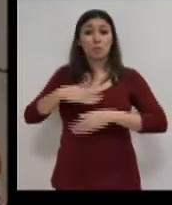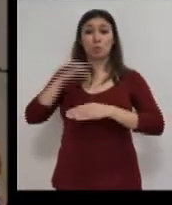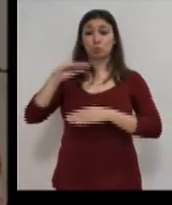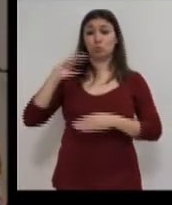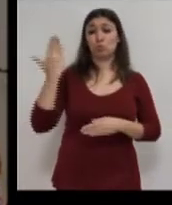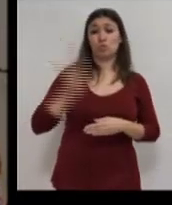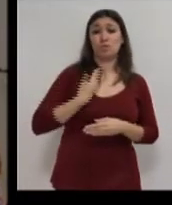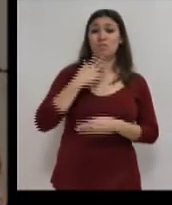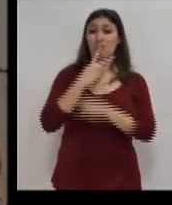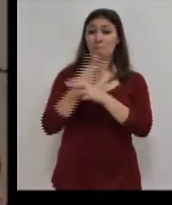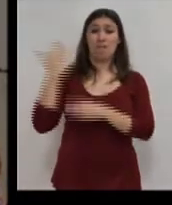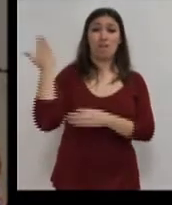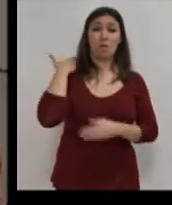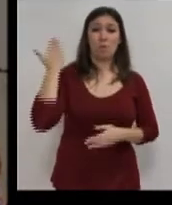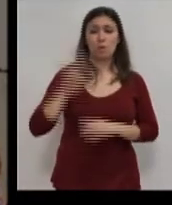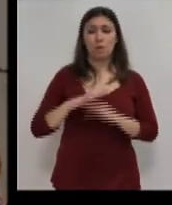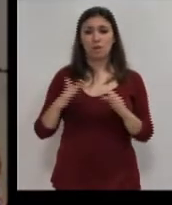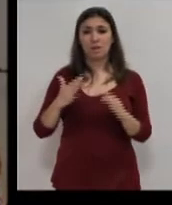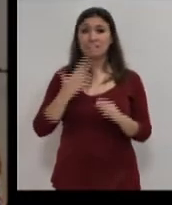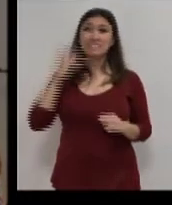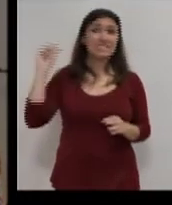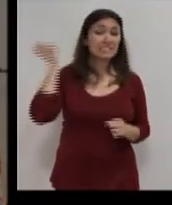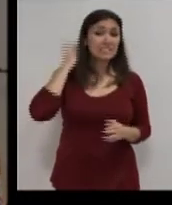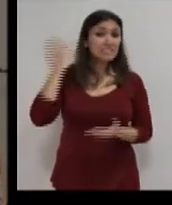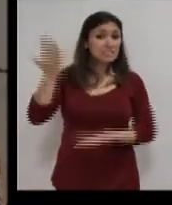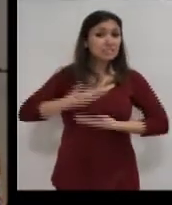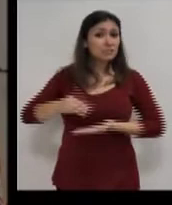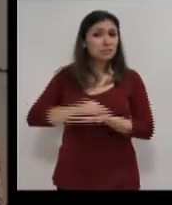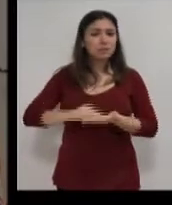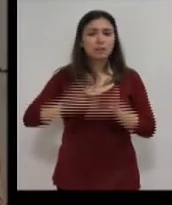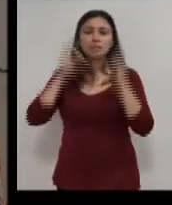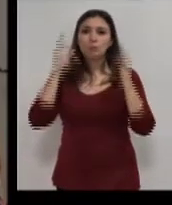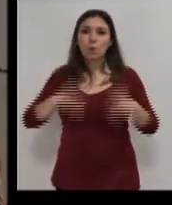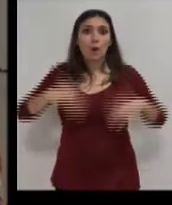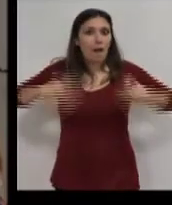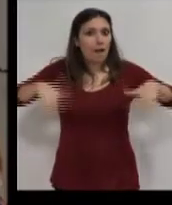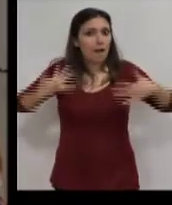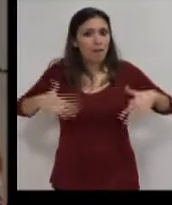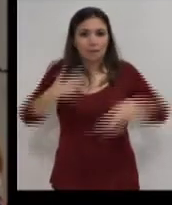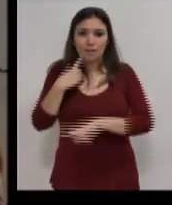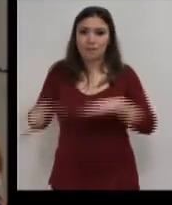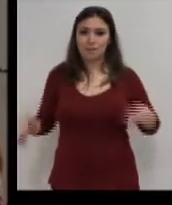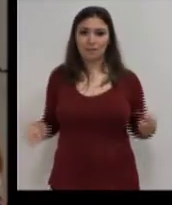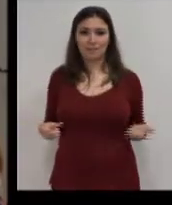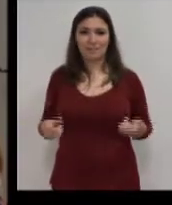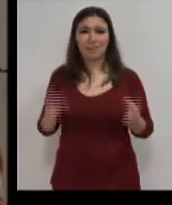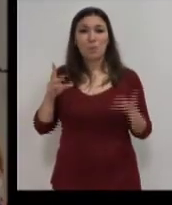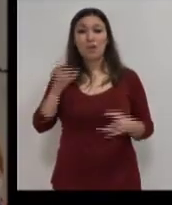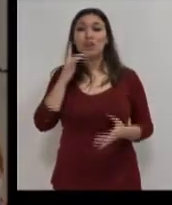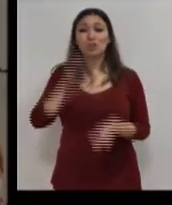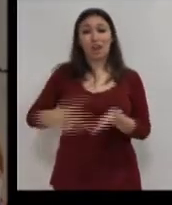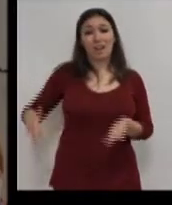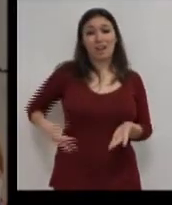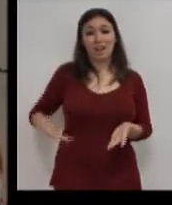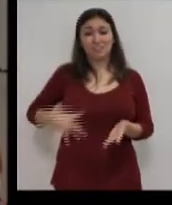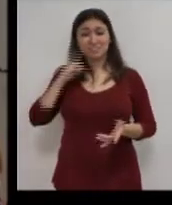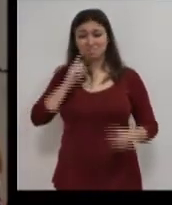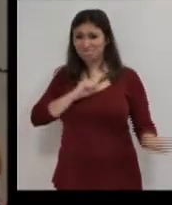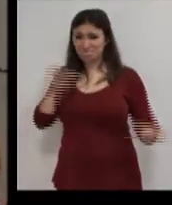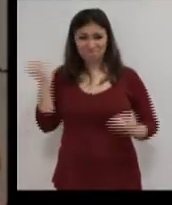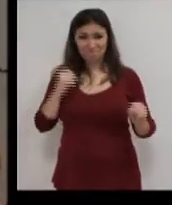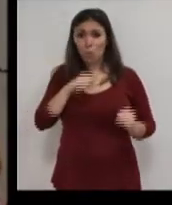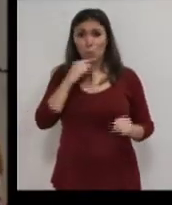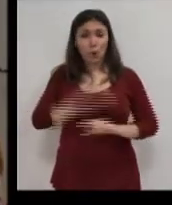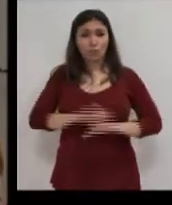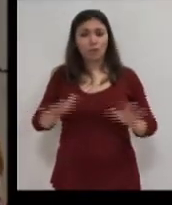que sería la persona que yo he conocido toda mi vida, una persona que sigue siendo igual, ¿no? Pero yo creo que le entraría la misma alegría que le